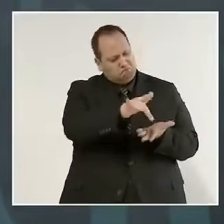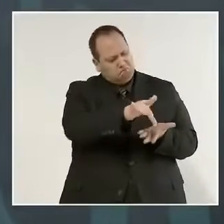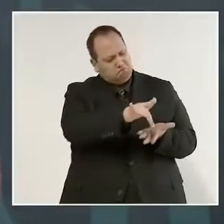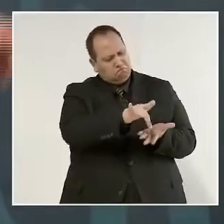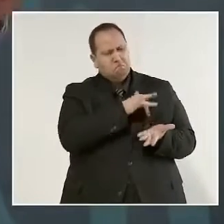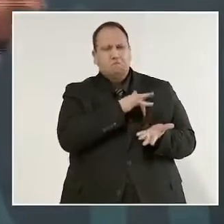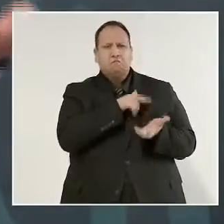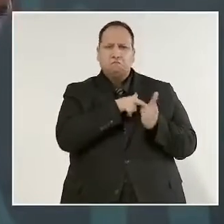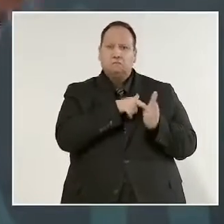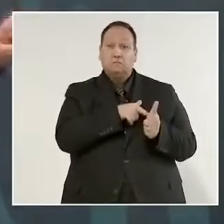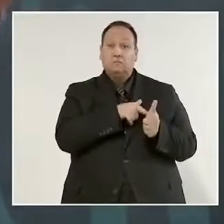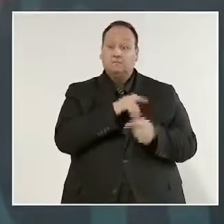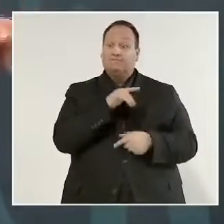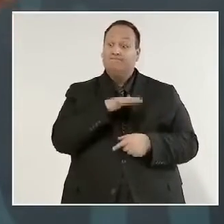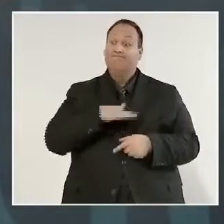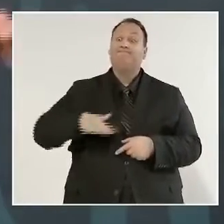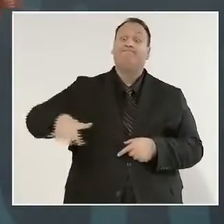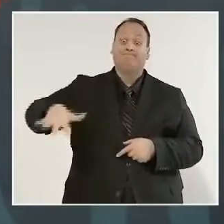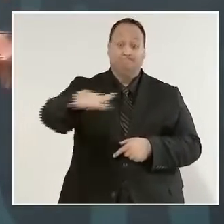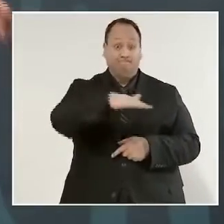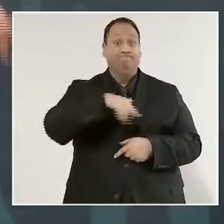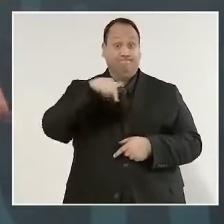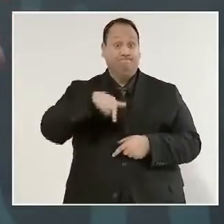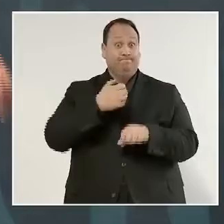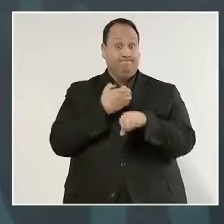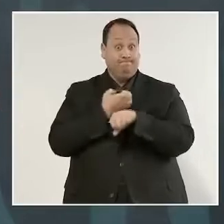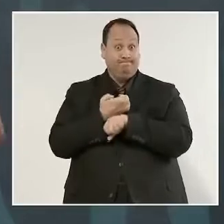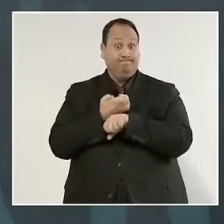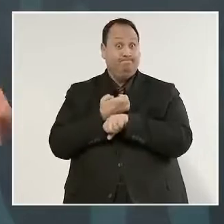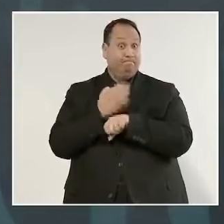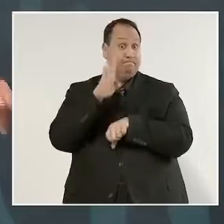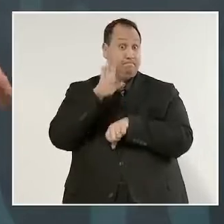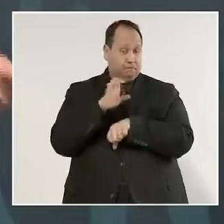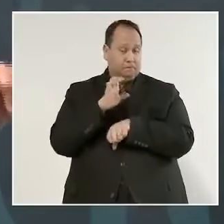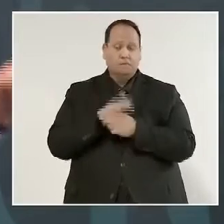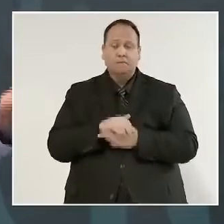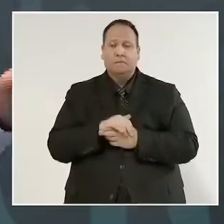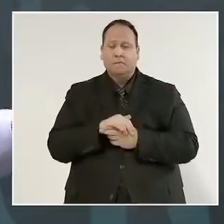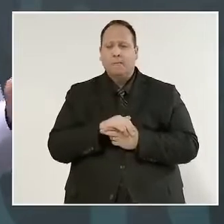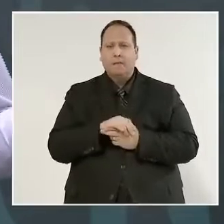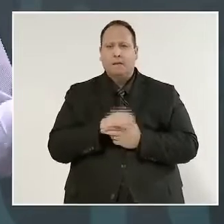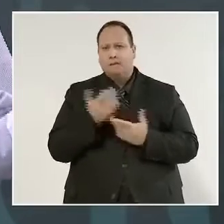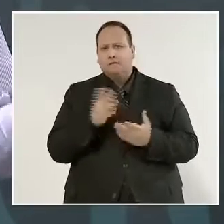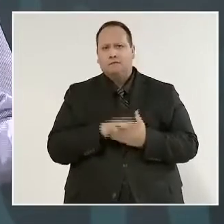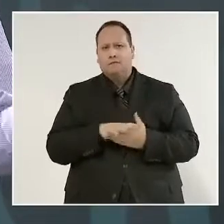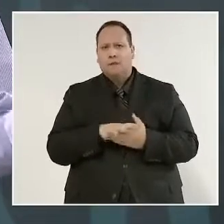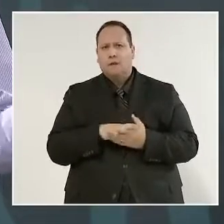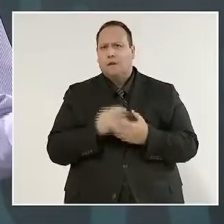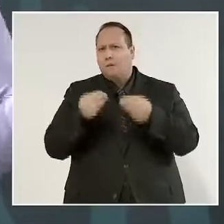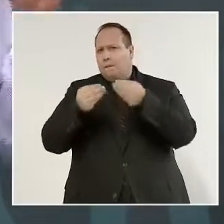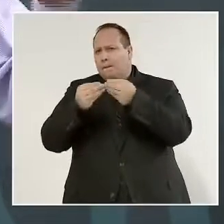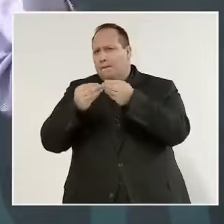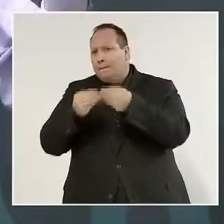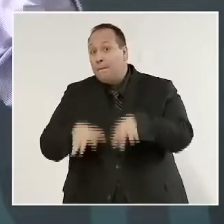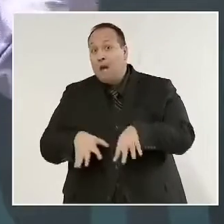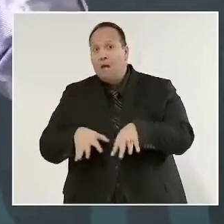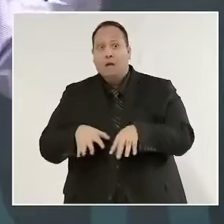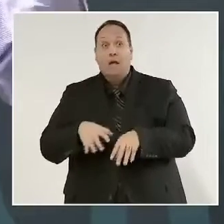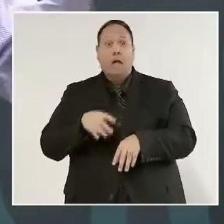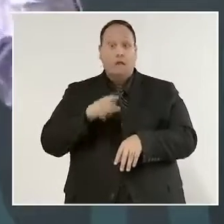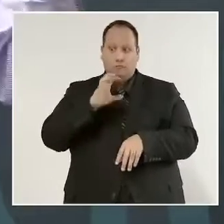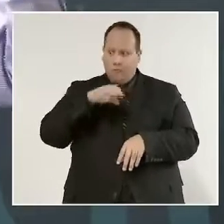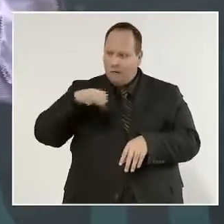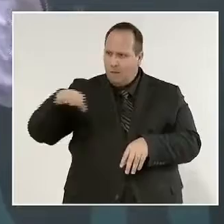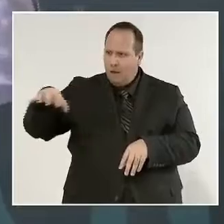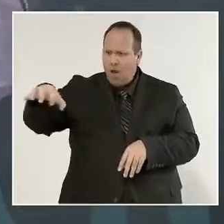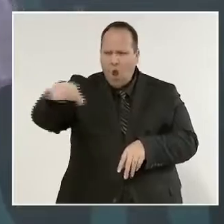apoyo. Y aquí, en este estado, no se perdió ni un solo